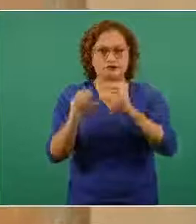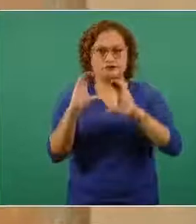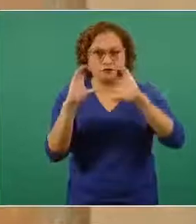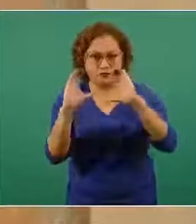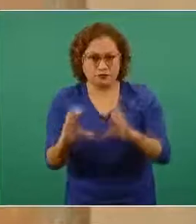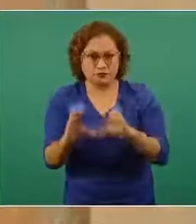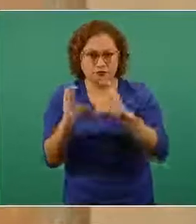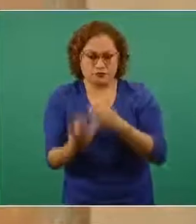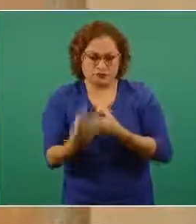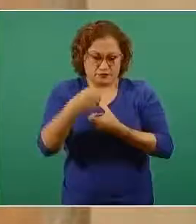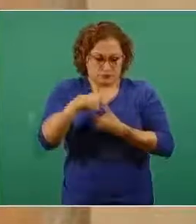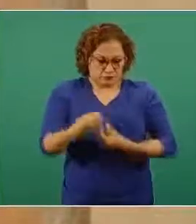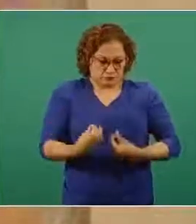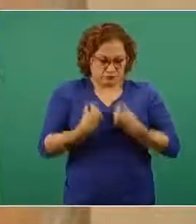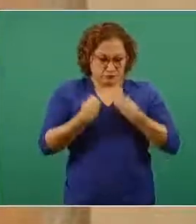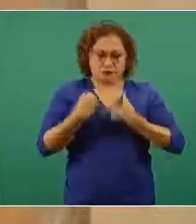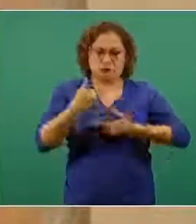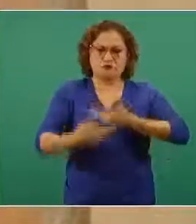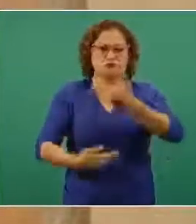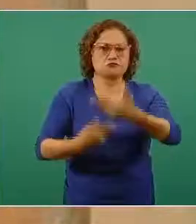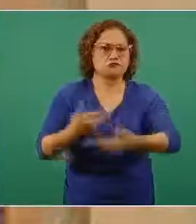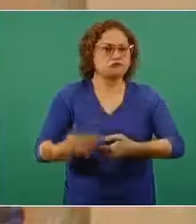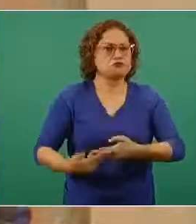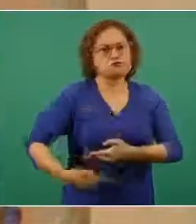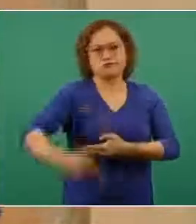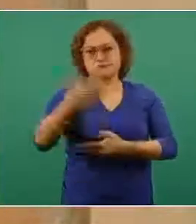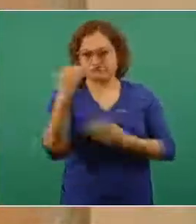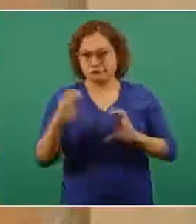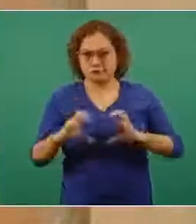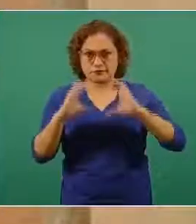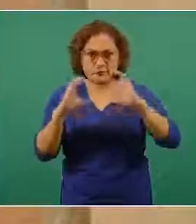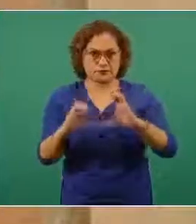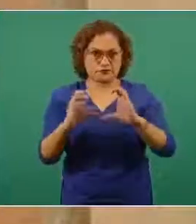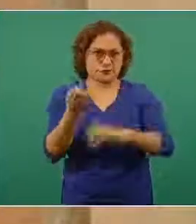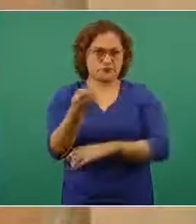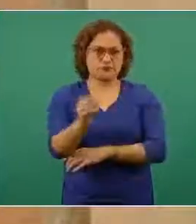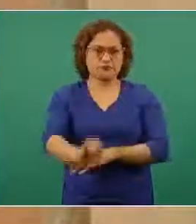apoye mucho para su vida. La que sigue, por favor.